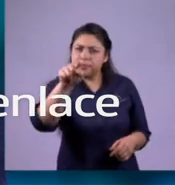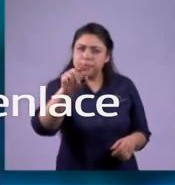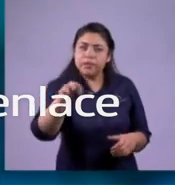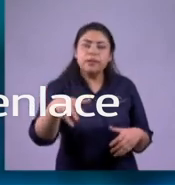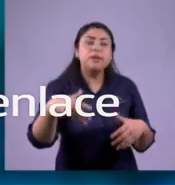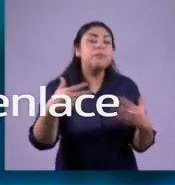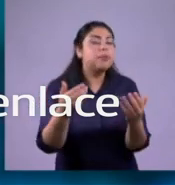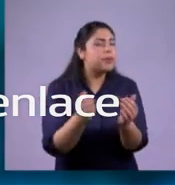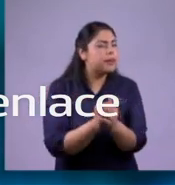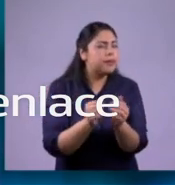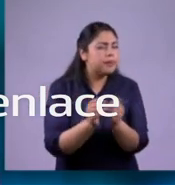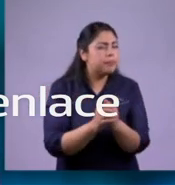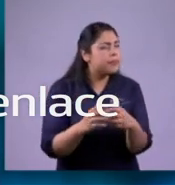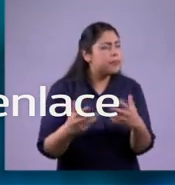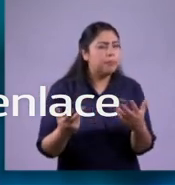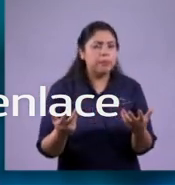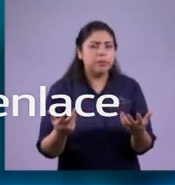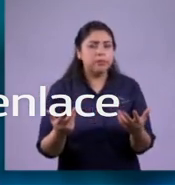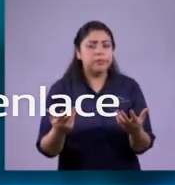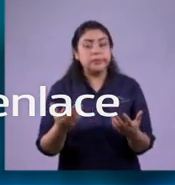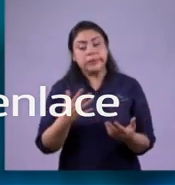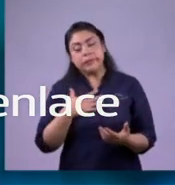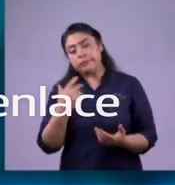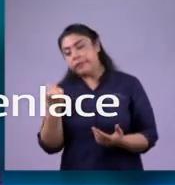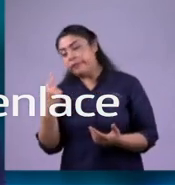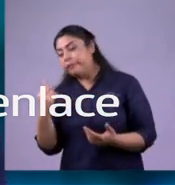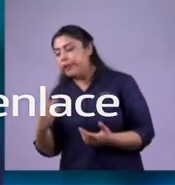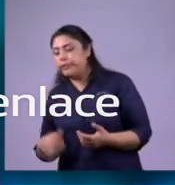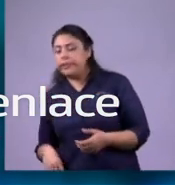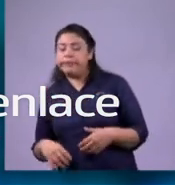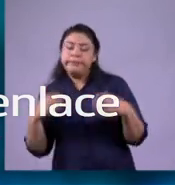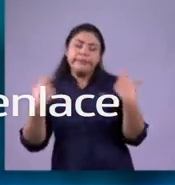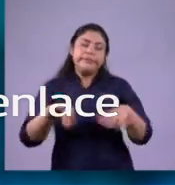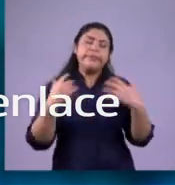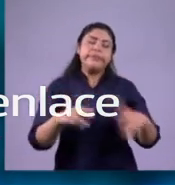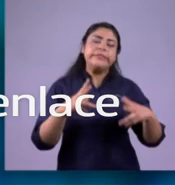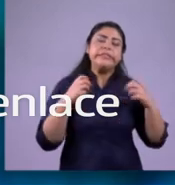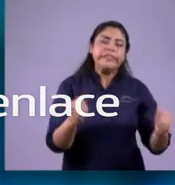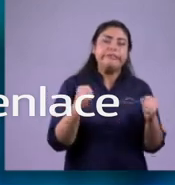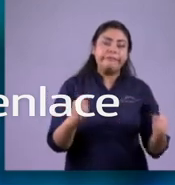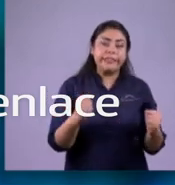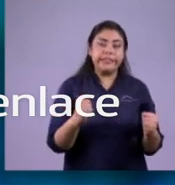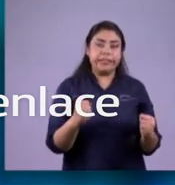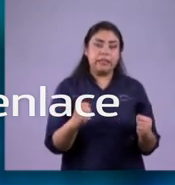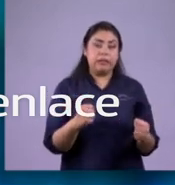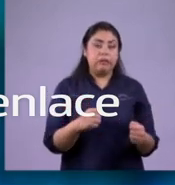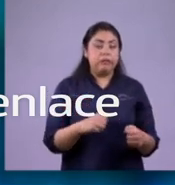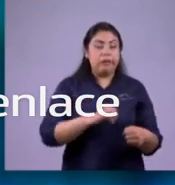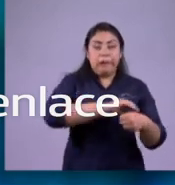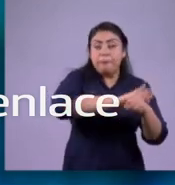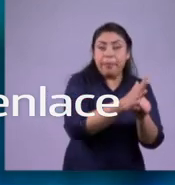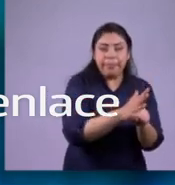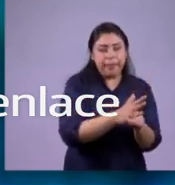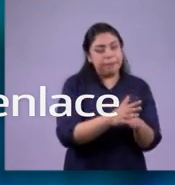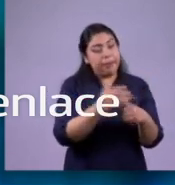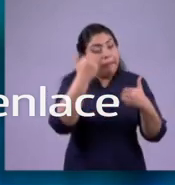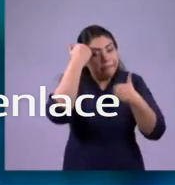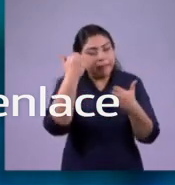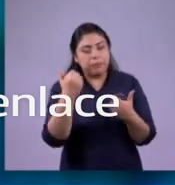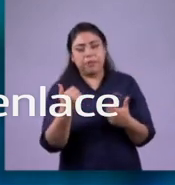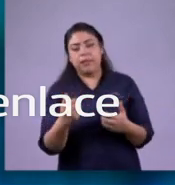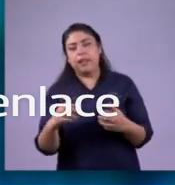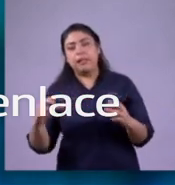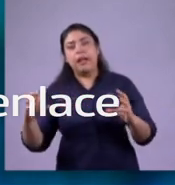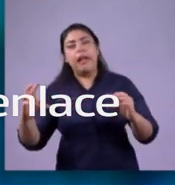porque me hace falta porque hay un terror afuera porque hay una peste porque hay una pandemia porque hay una enfermedad porque hay un